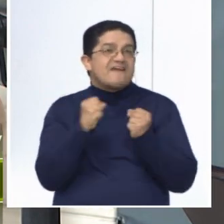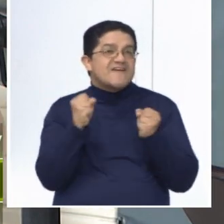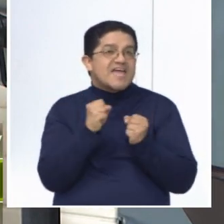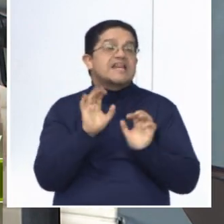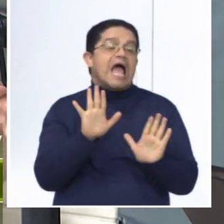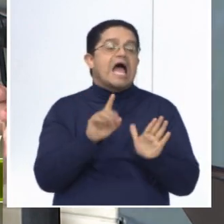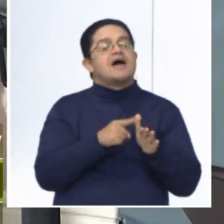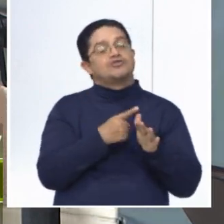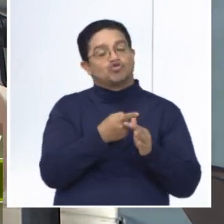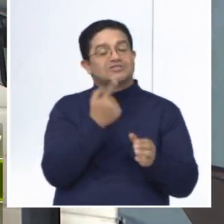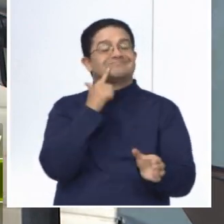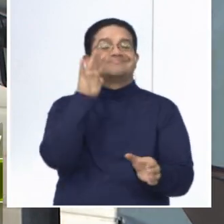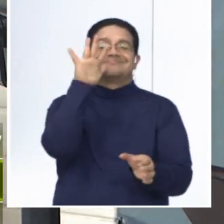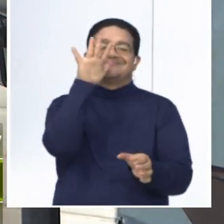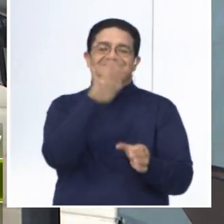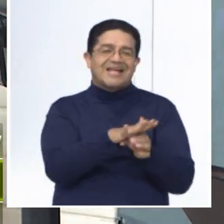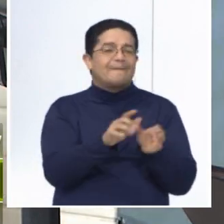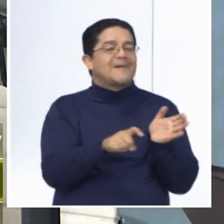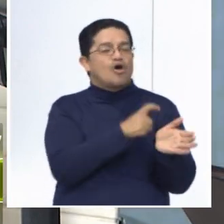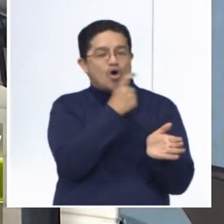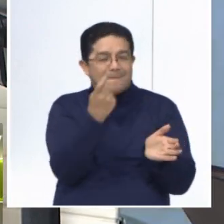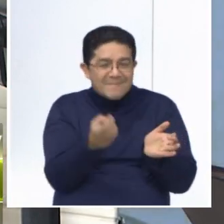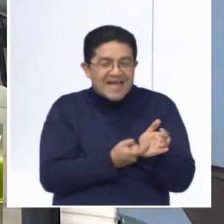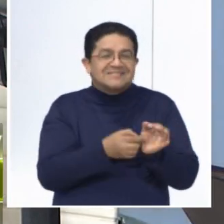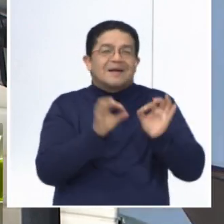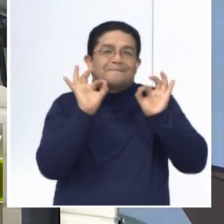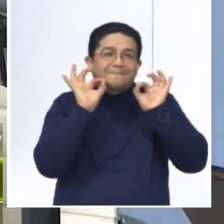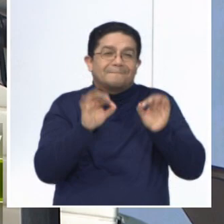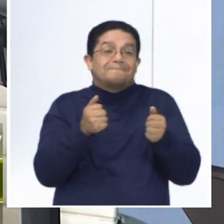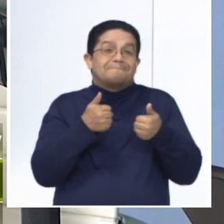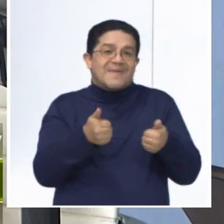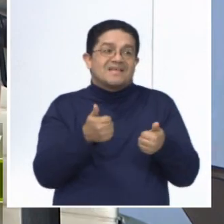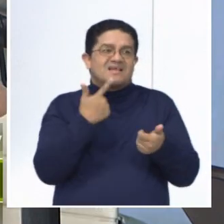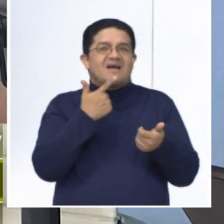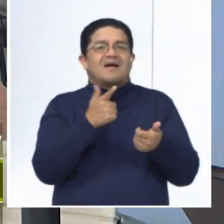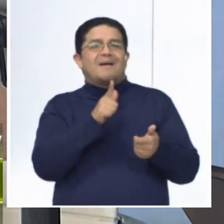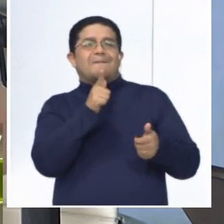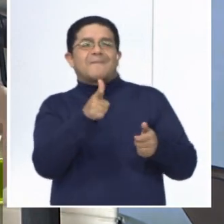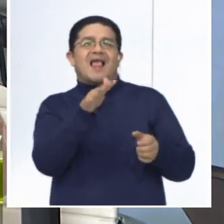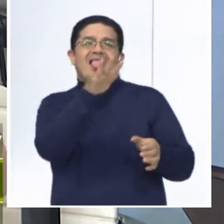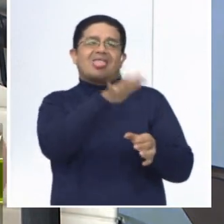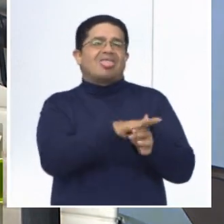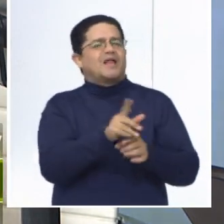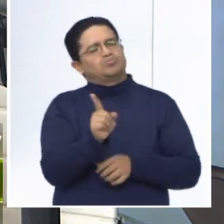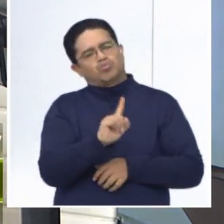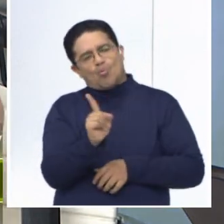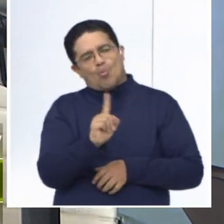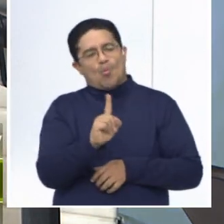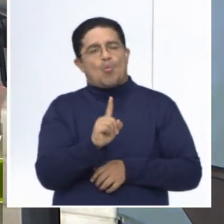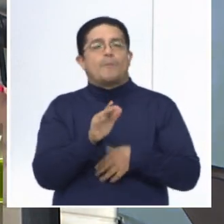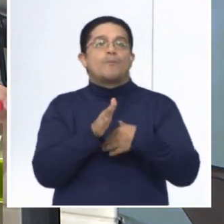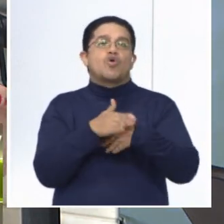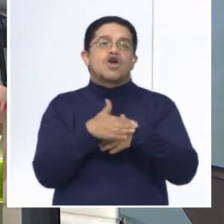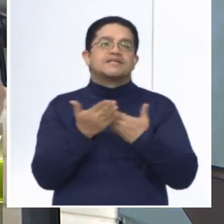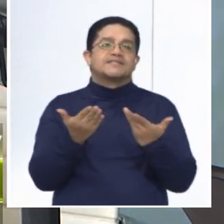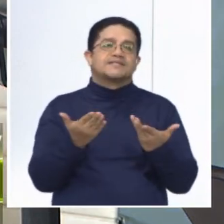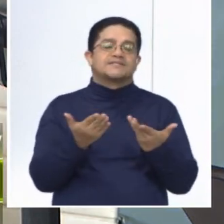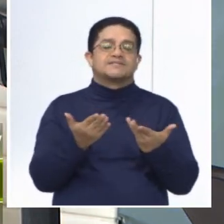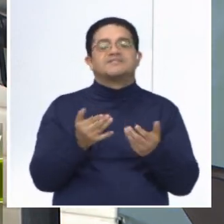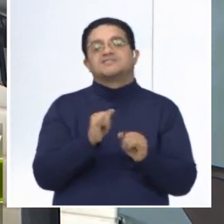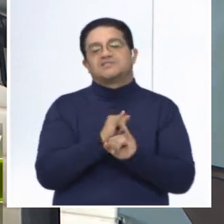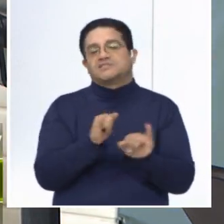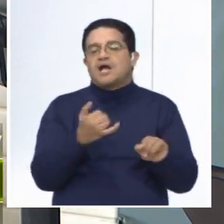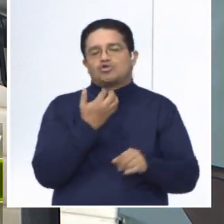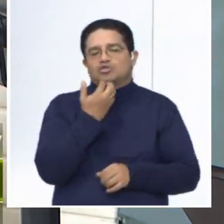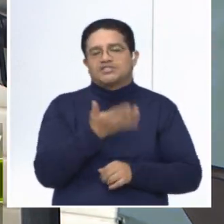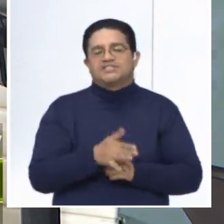Entonces tápela mínimo, pero tapada bien, ¿no? Que una tapa ahí medio mal puesta, un trapito medio mal puesto, porque eso ya no sí, sirve. Le